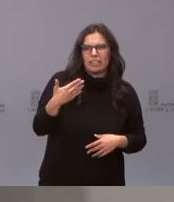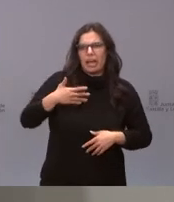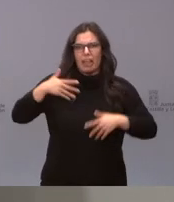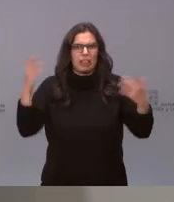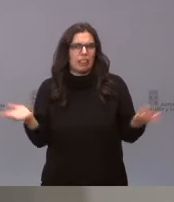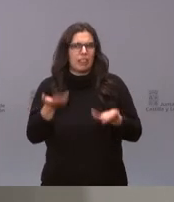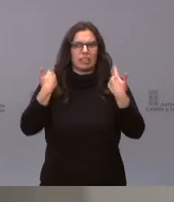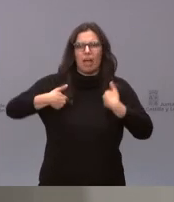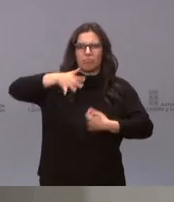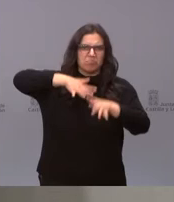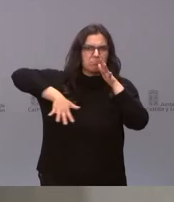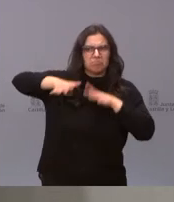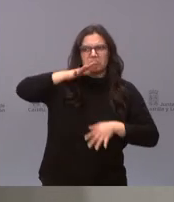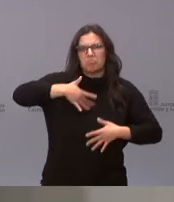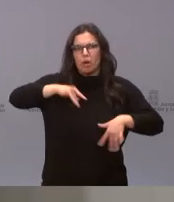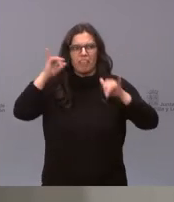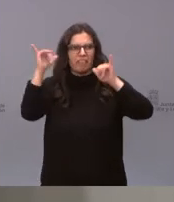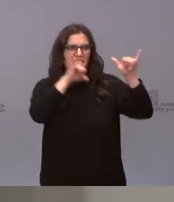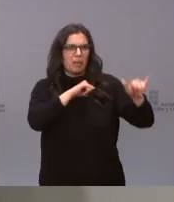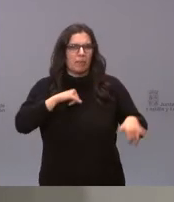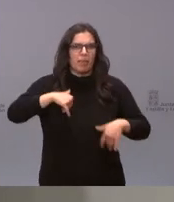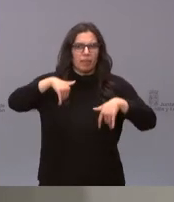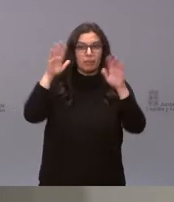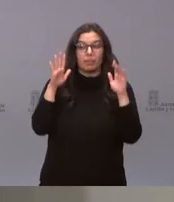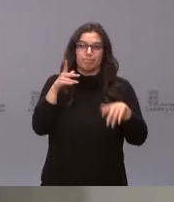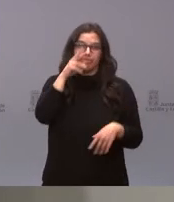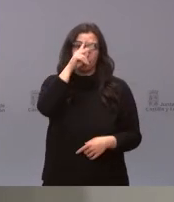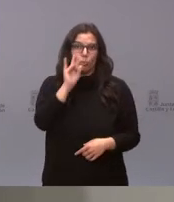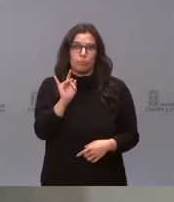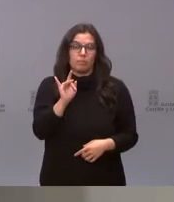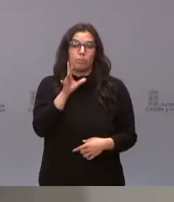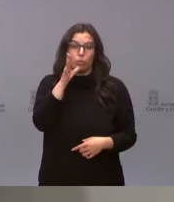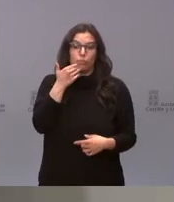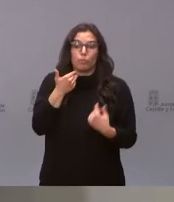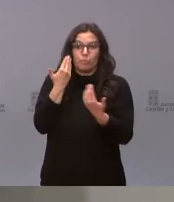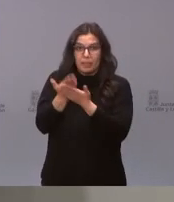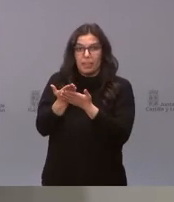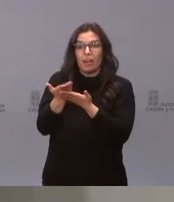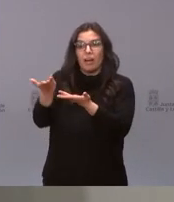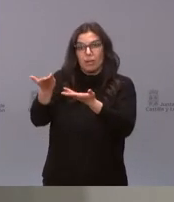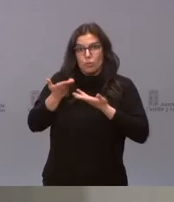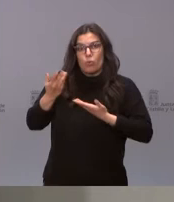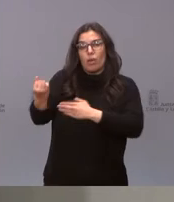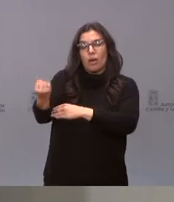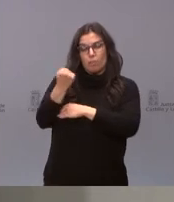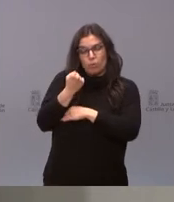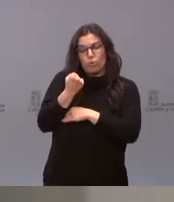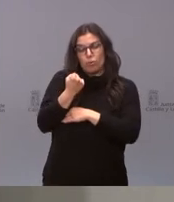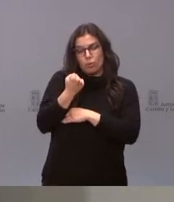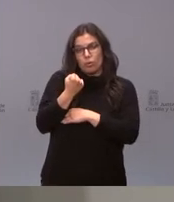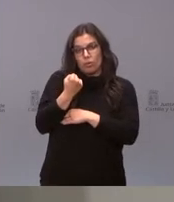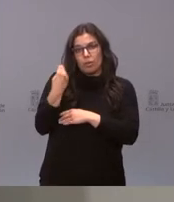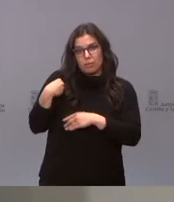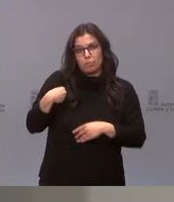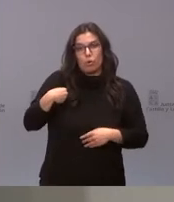hacer botellones y fiestas y por eso también pedía el apoyo y la ayuda de manos de las fuerzas